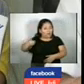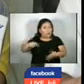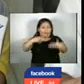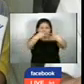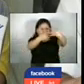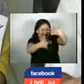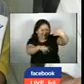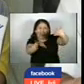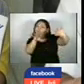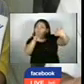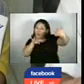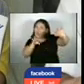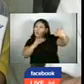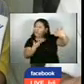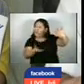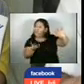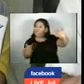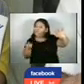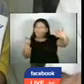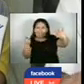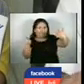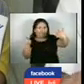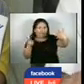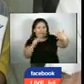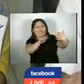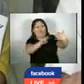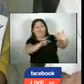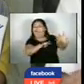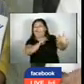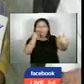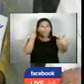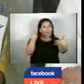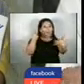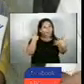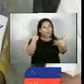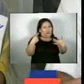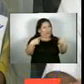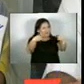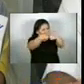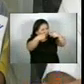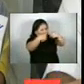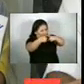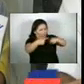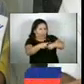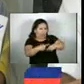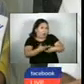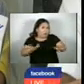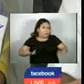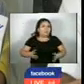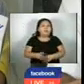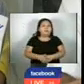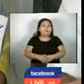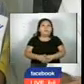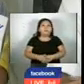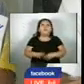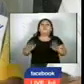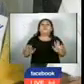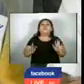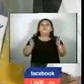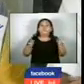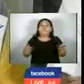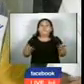muy grandes, deja también ambigüedades y hay contradicciones en el mismo texto de la ley. Sobre